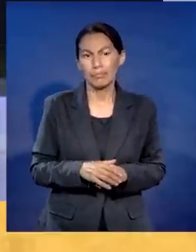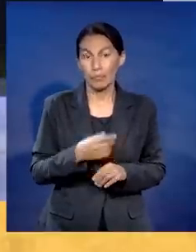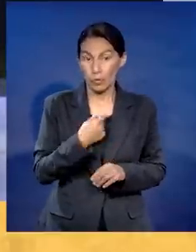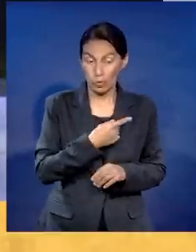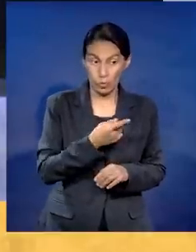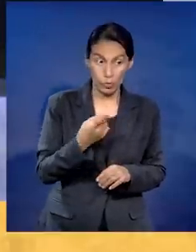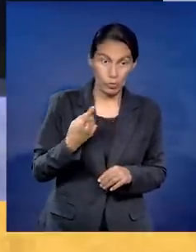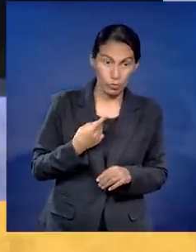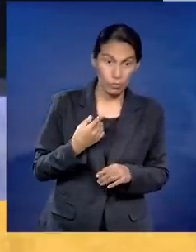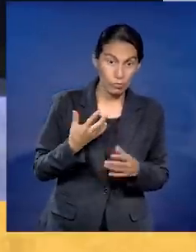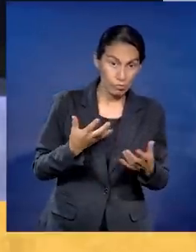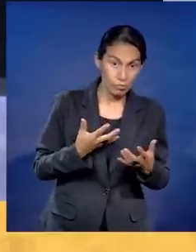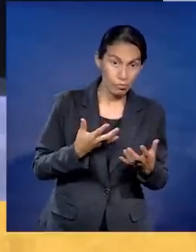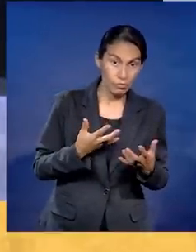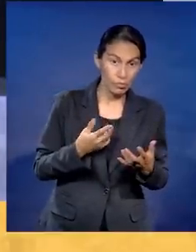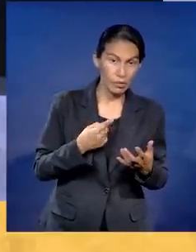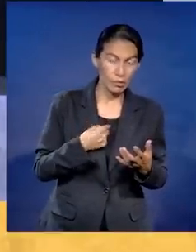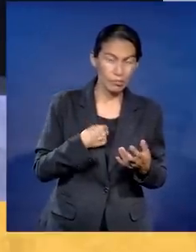va a dar diabetes.